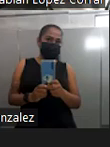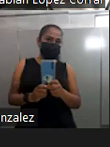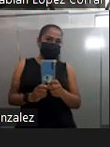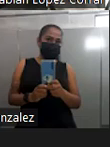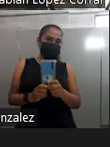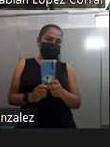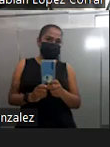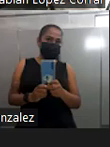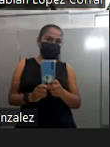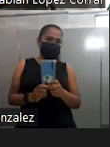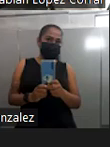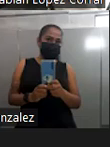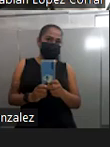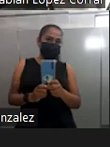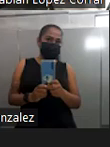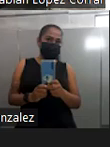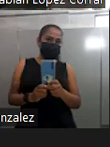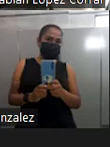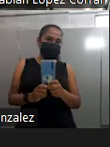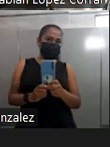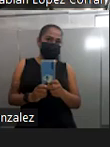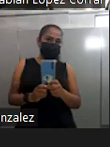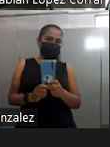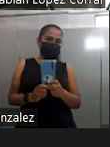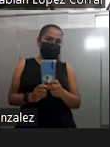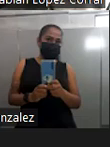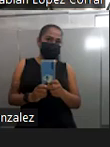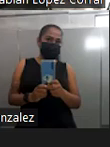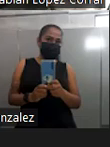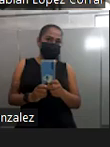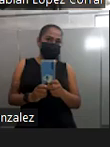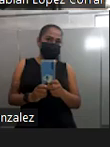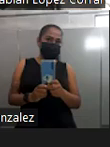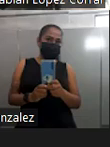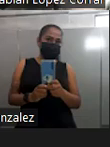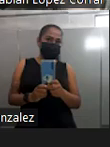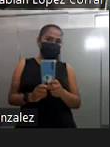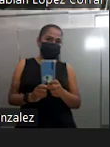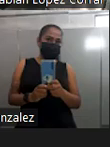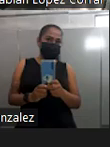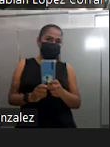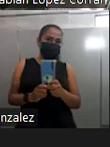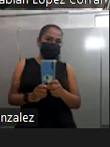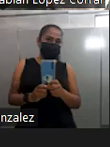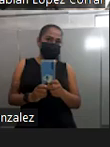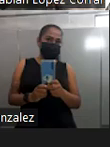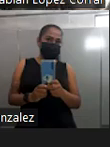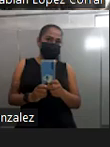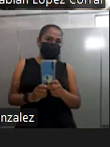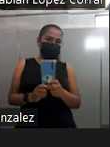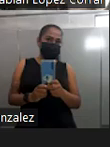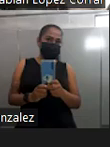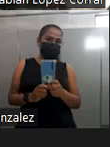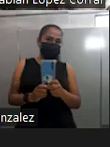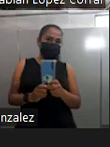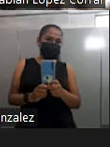Y por último pues para la población no se cubre necesidades básicas alimentación hidratación entre